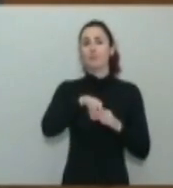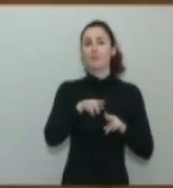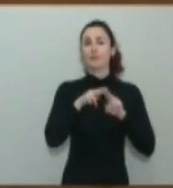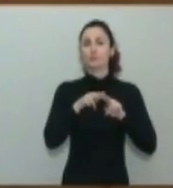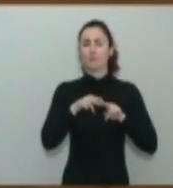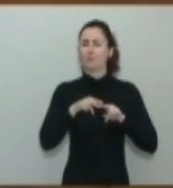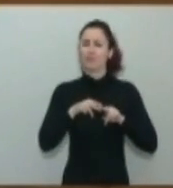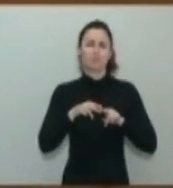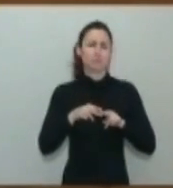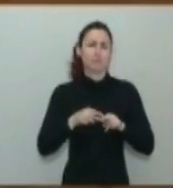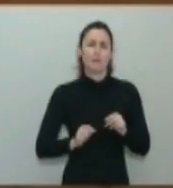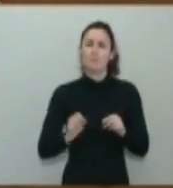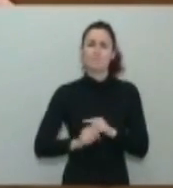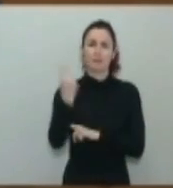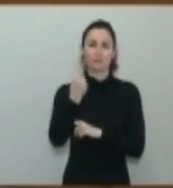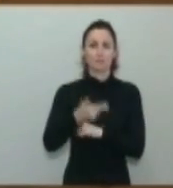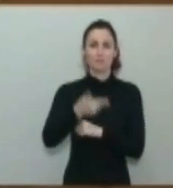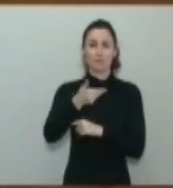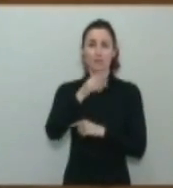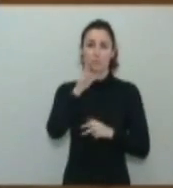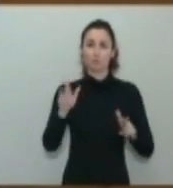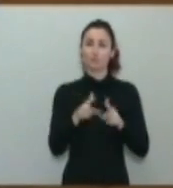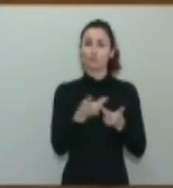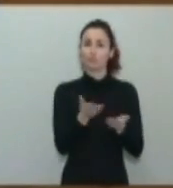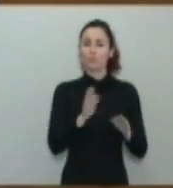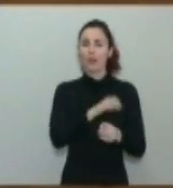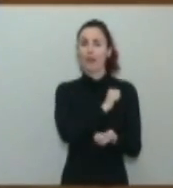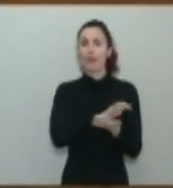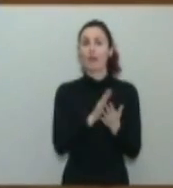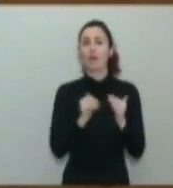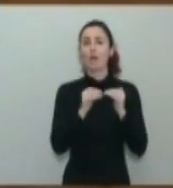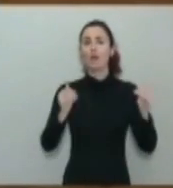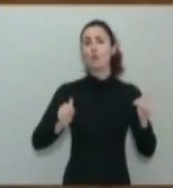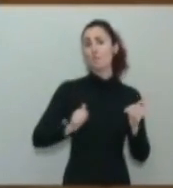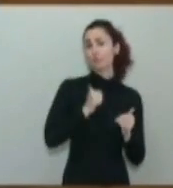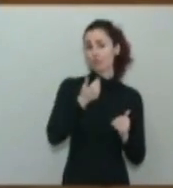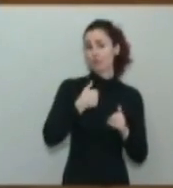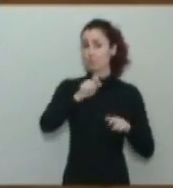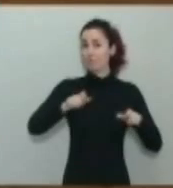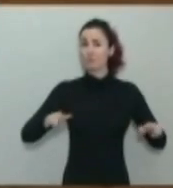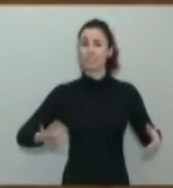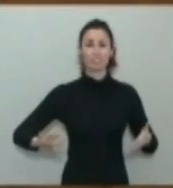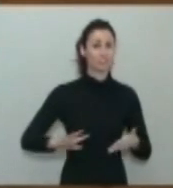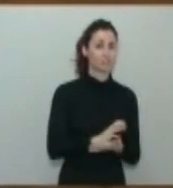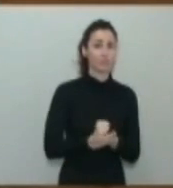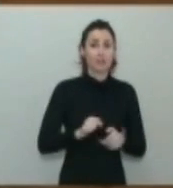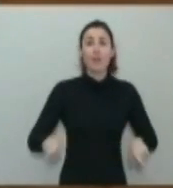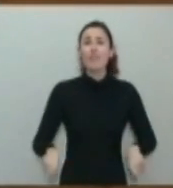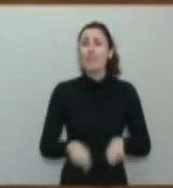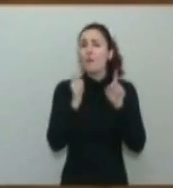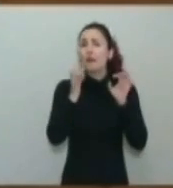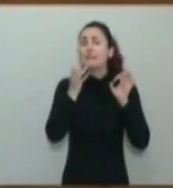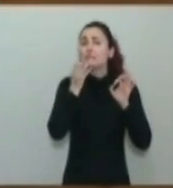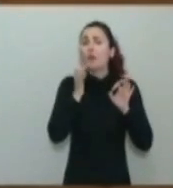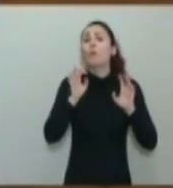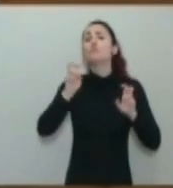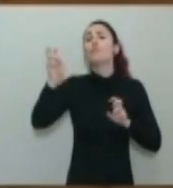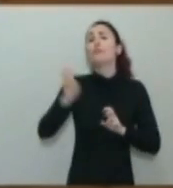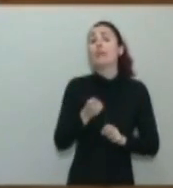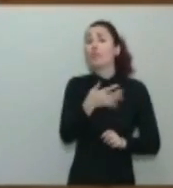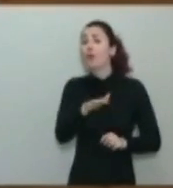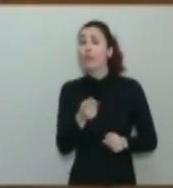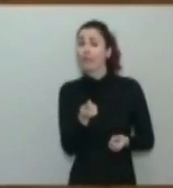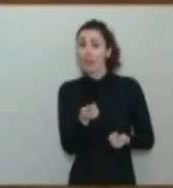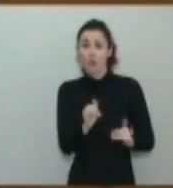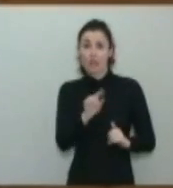instrumento más potente de que dispone una sociedad para garantizar la igualdad de oportunidades de todas las personas, con independencia de su origen